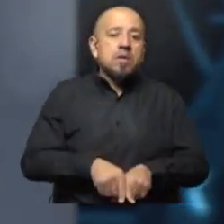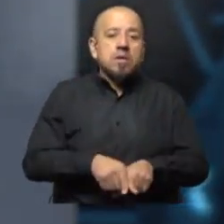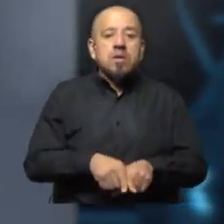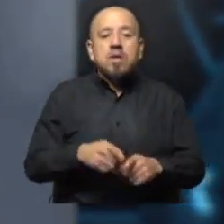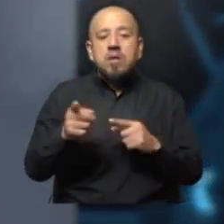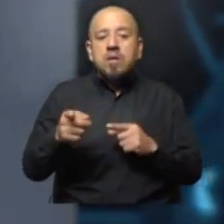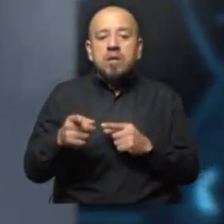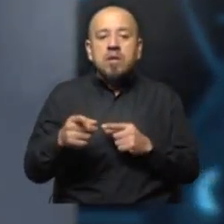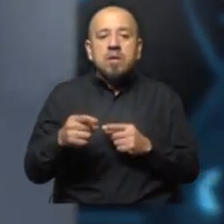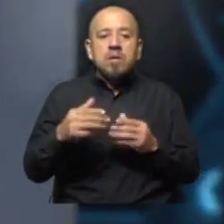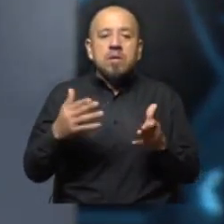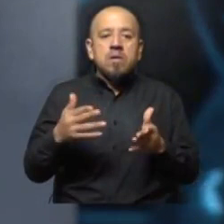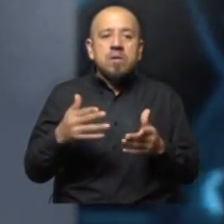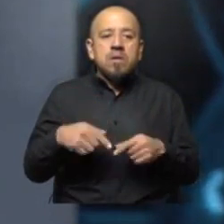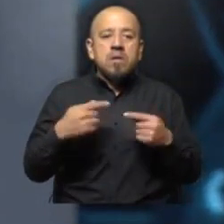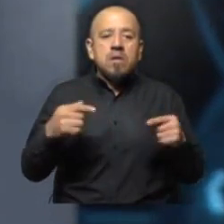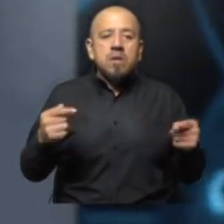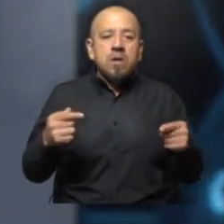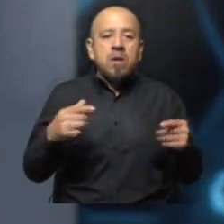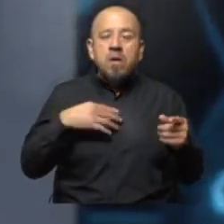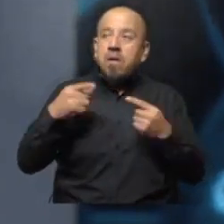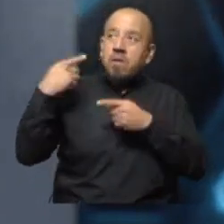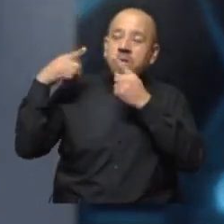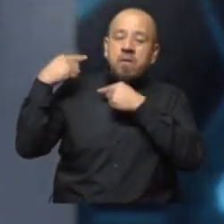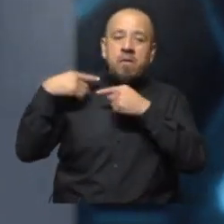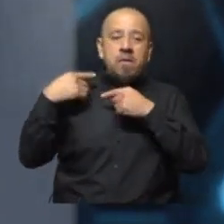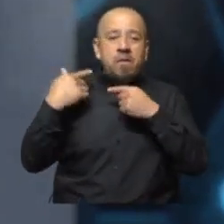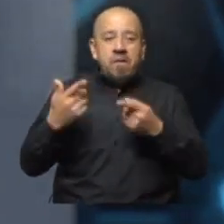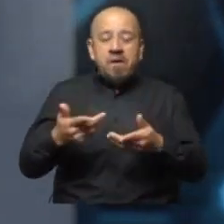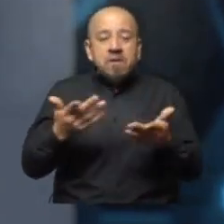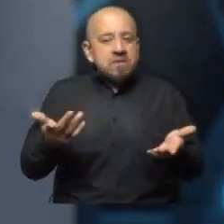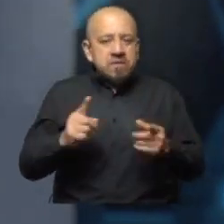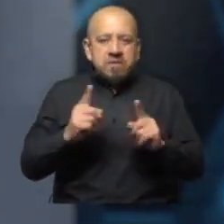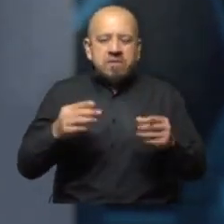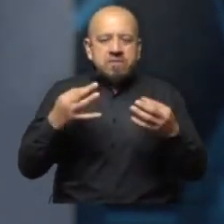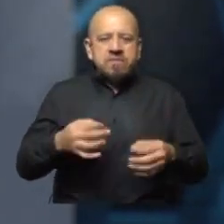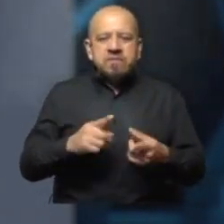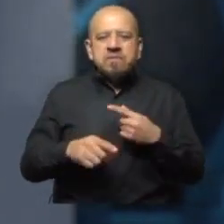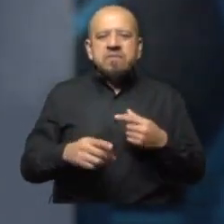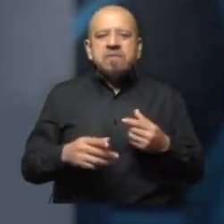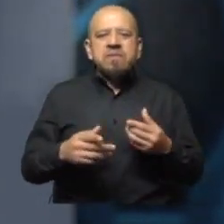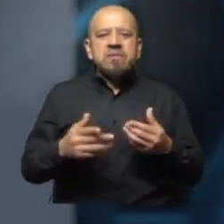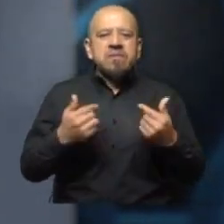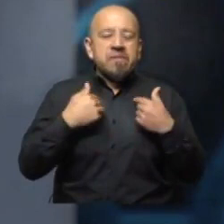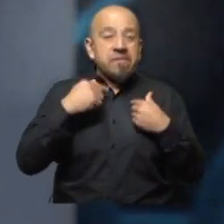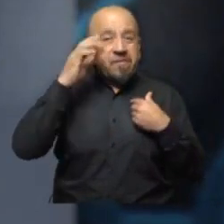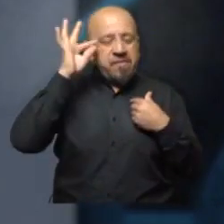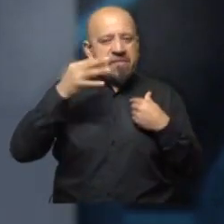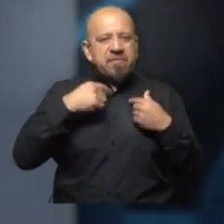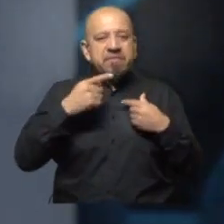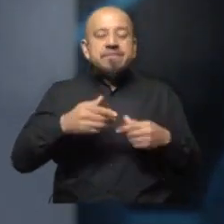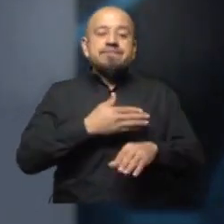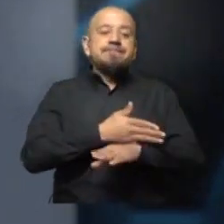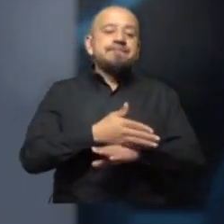eran normales ciertas cosas que en perspectiva las vemos como algo que no estaba bien no yo creo que en unos años